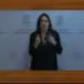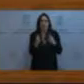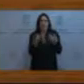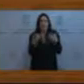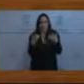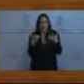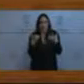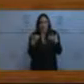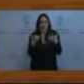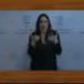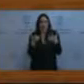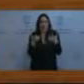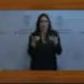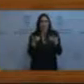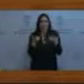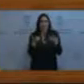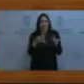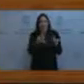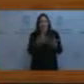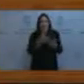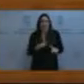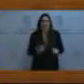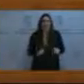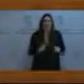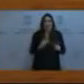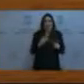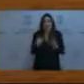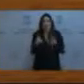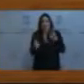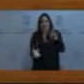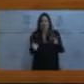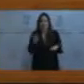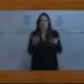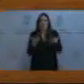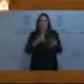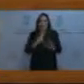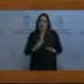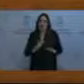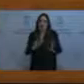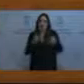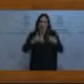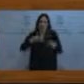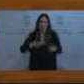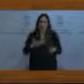beneficio en cuanto a la medida del coste-beneficio, es importante.